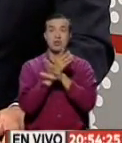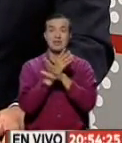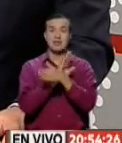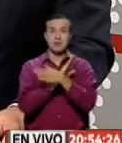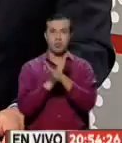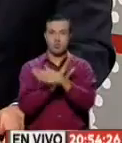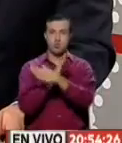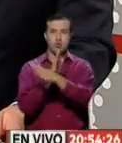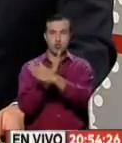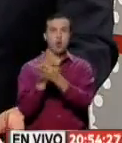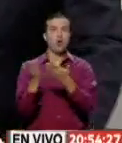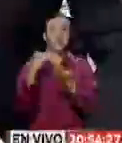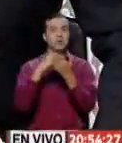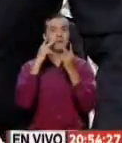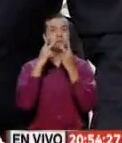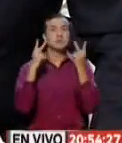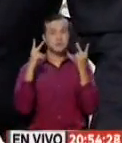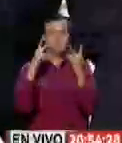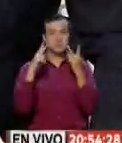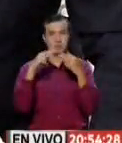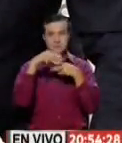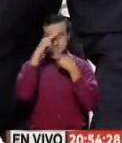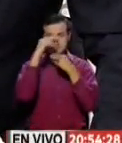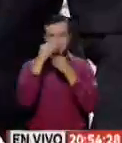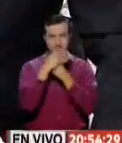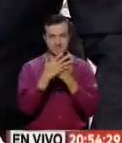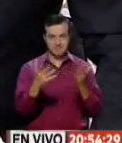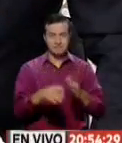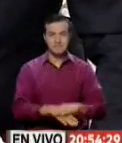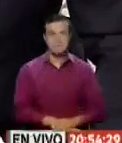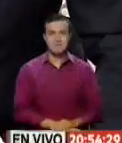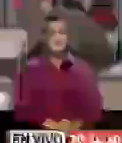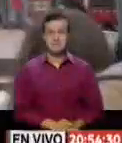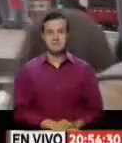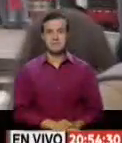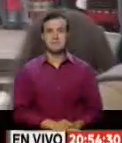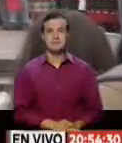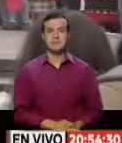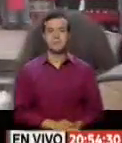registro, reapareció. Más en el siguiente resumen internacional.